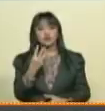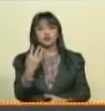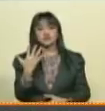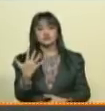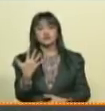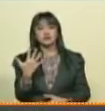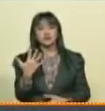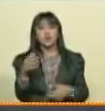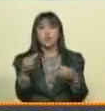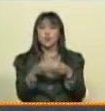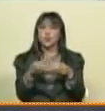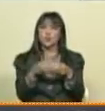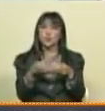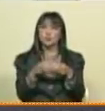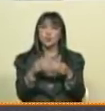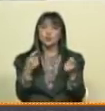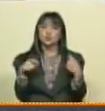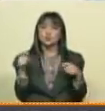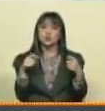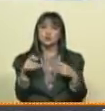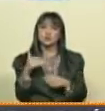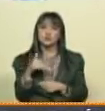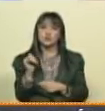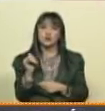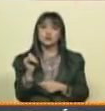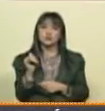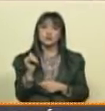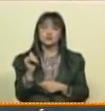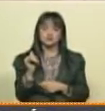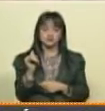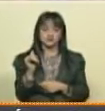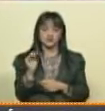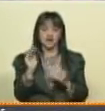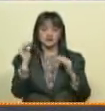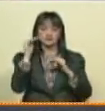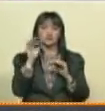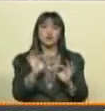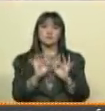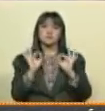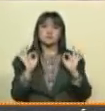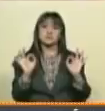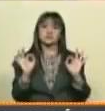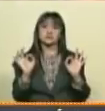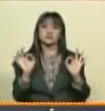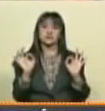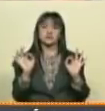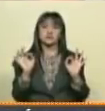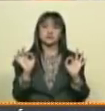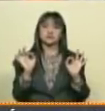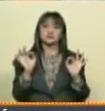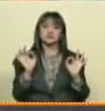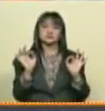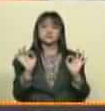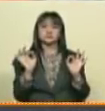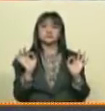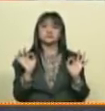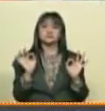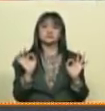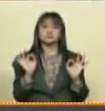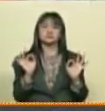135 puntos turísticos que van a tener una atención especial. Y digo especial porque ahí van a